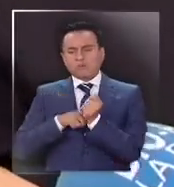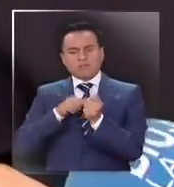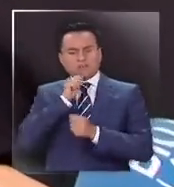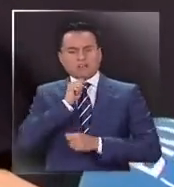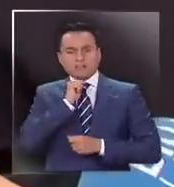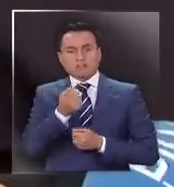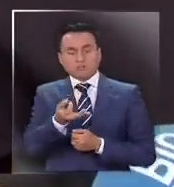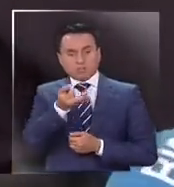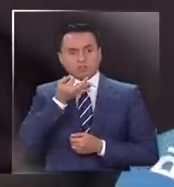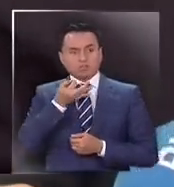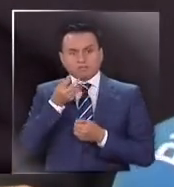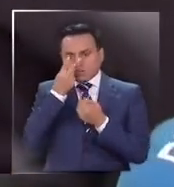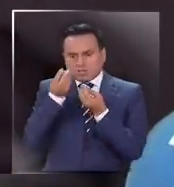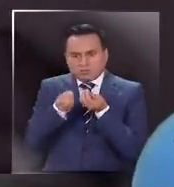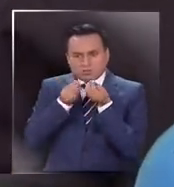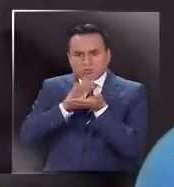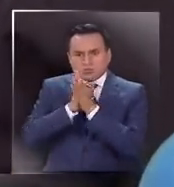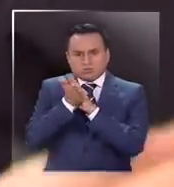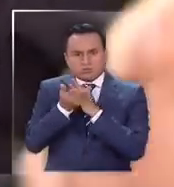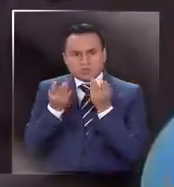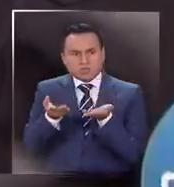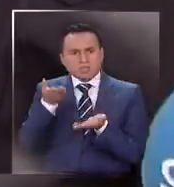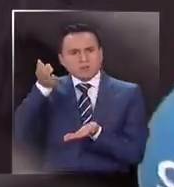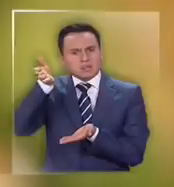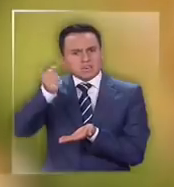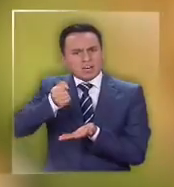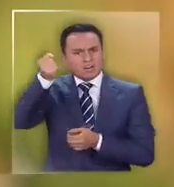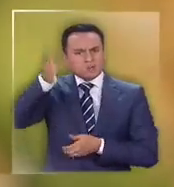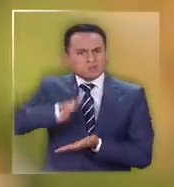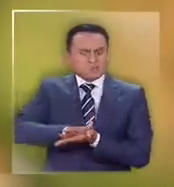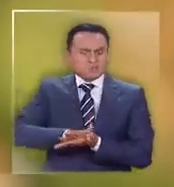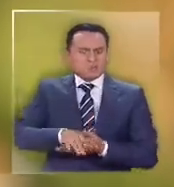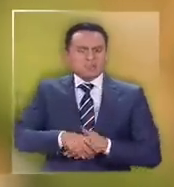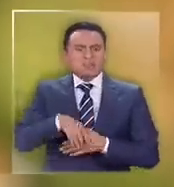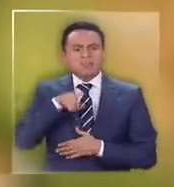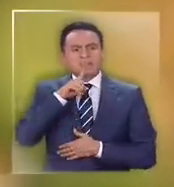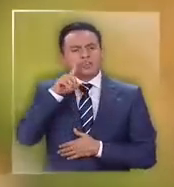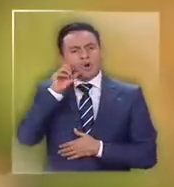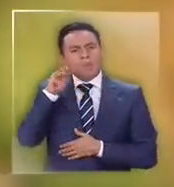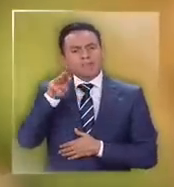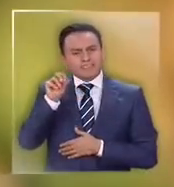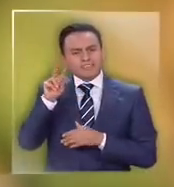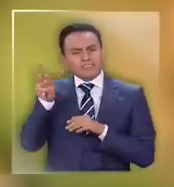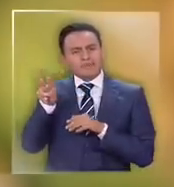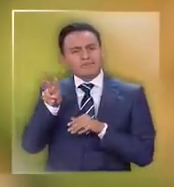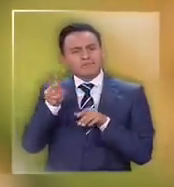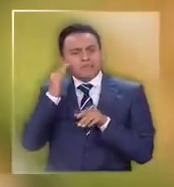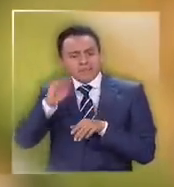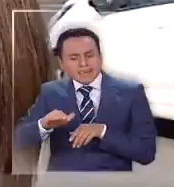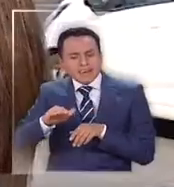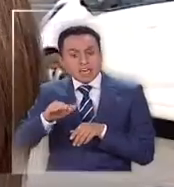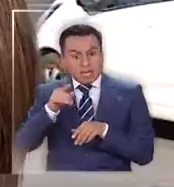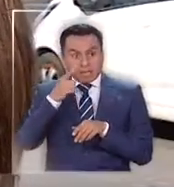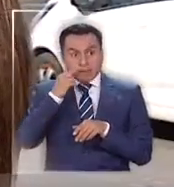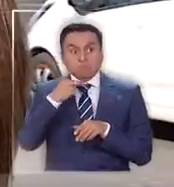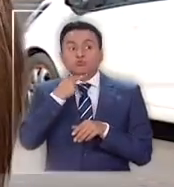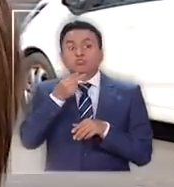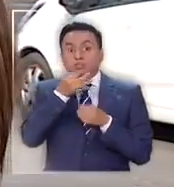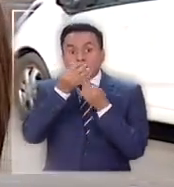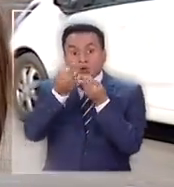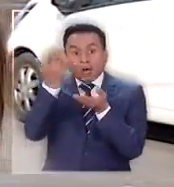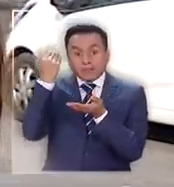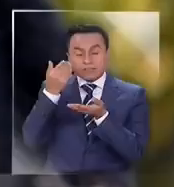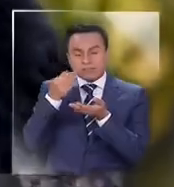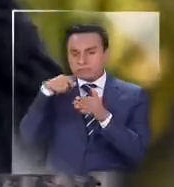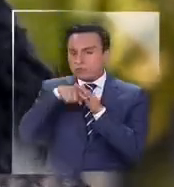familia, y mira dónde quedó todo, la mataron. Ignacio es el tío materno de la pequeña, él también alzó la voz. Va